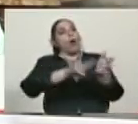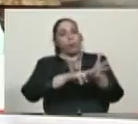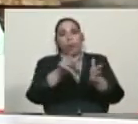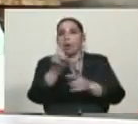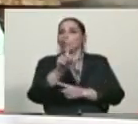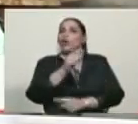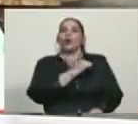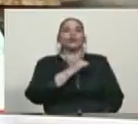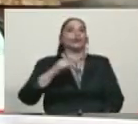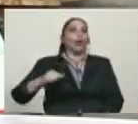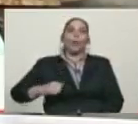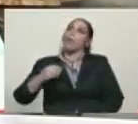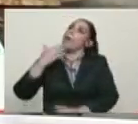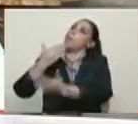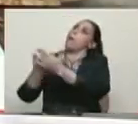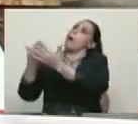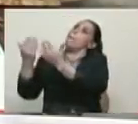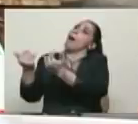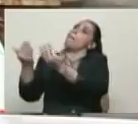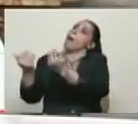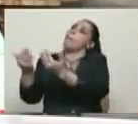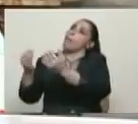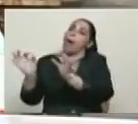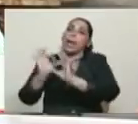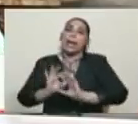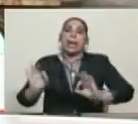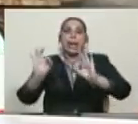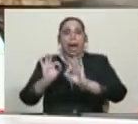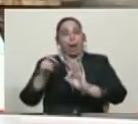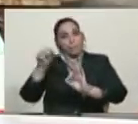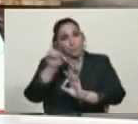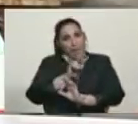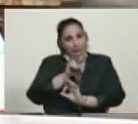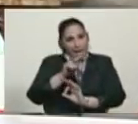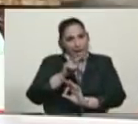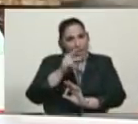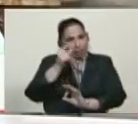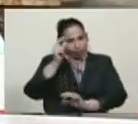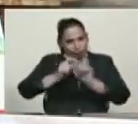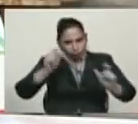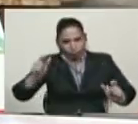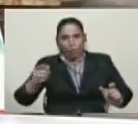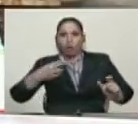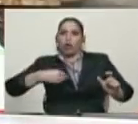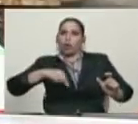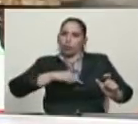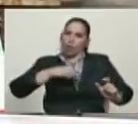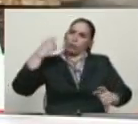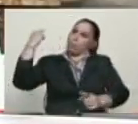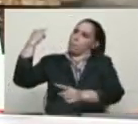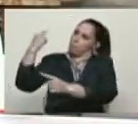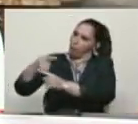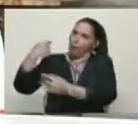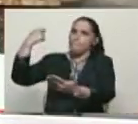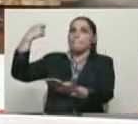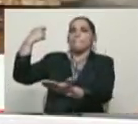somos mendigos de nadie los venezolanos procedemos a cancelar